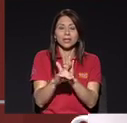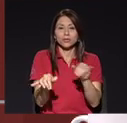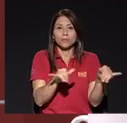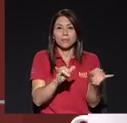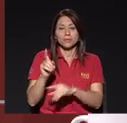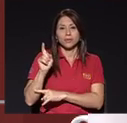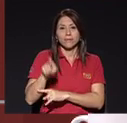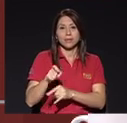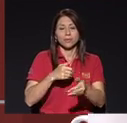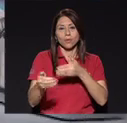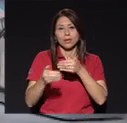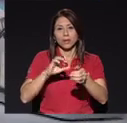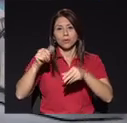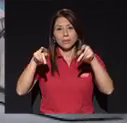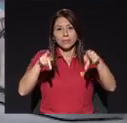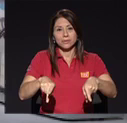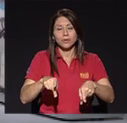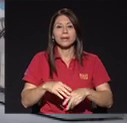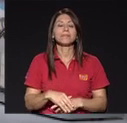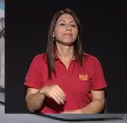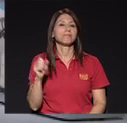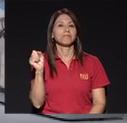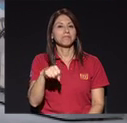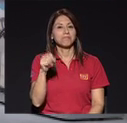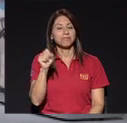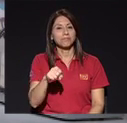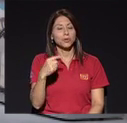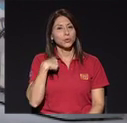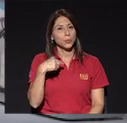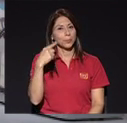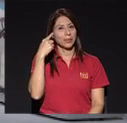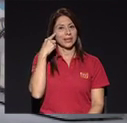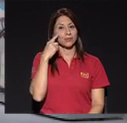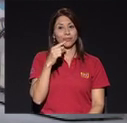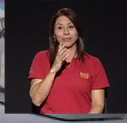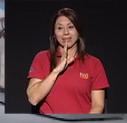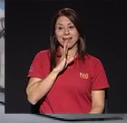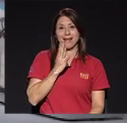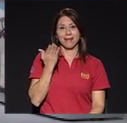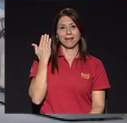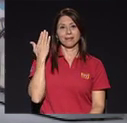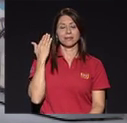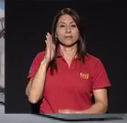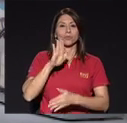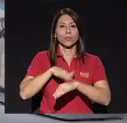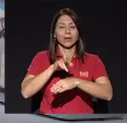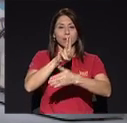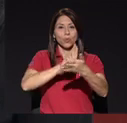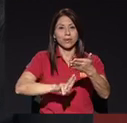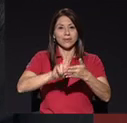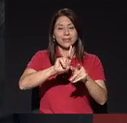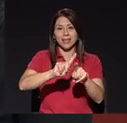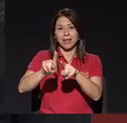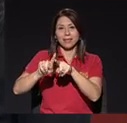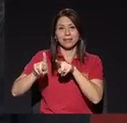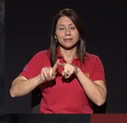otra persona. Sí, yo pienso que, bueno, del bloque anterior que se hablaba de las universidades,